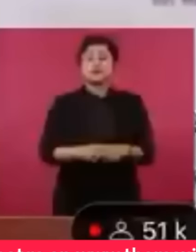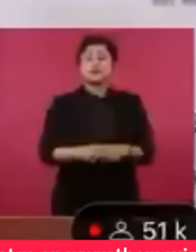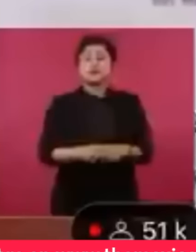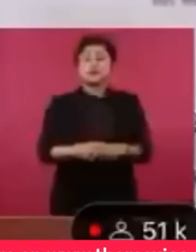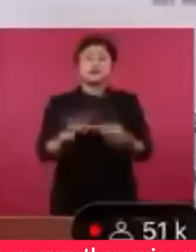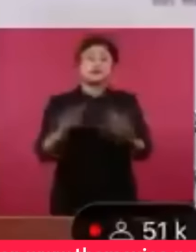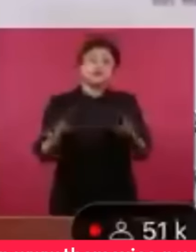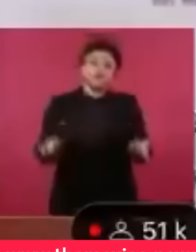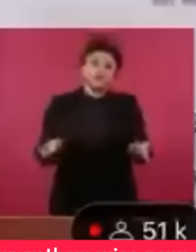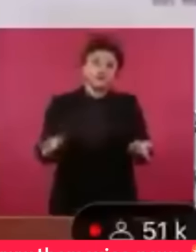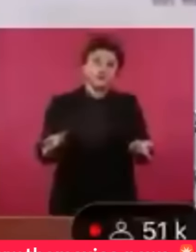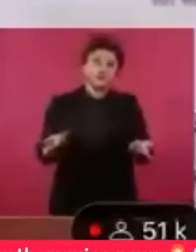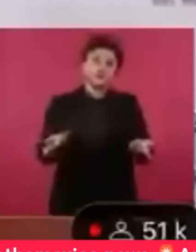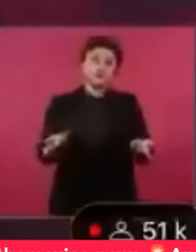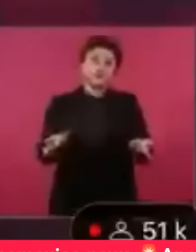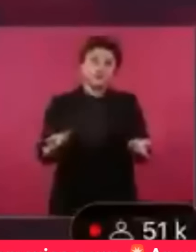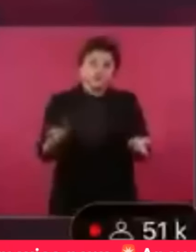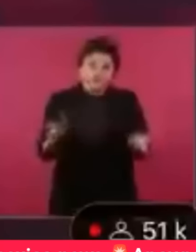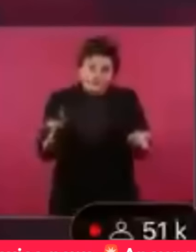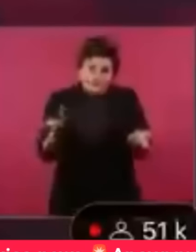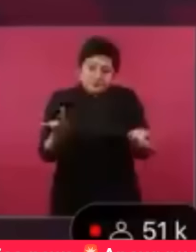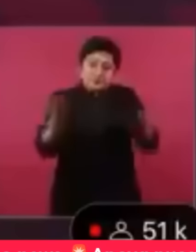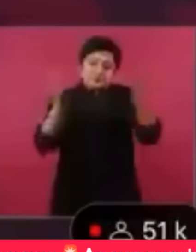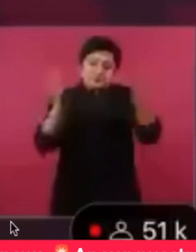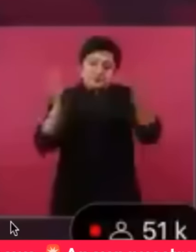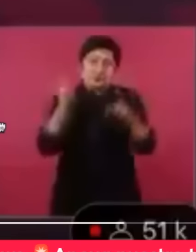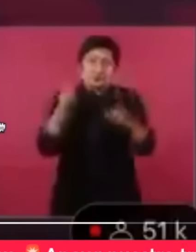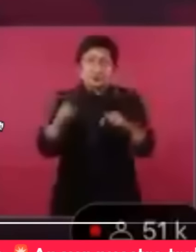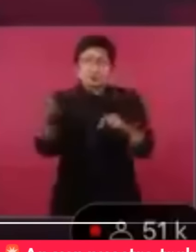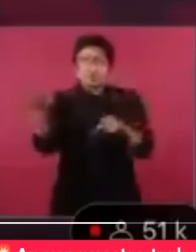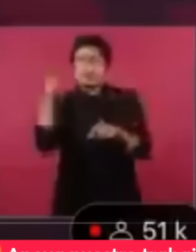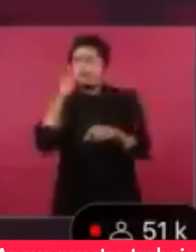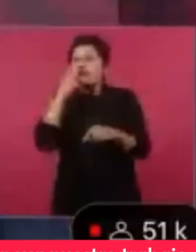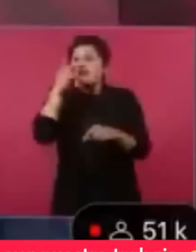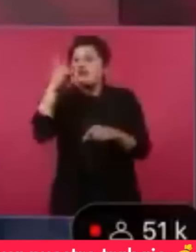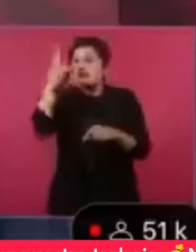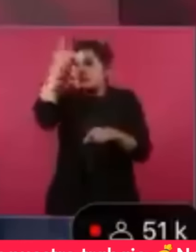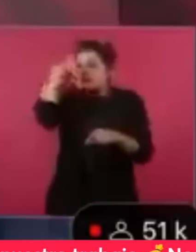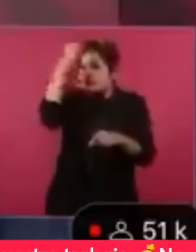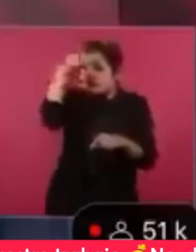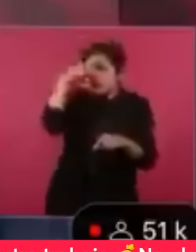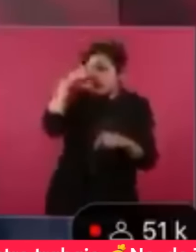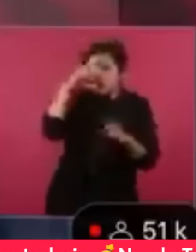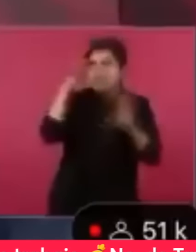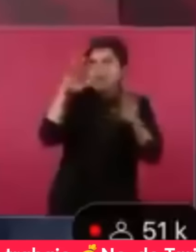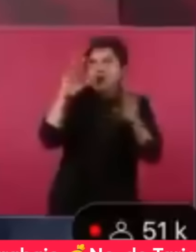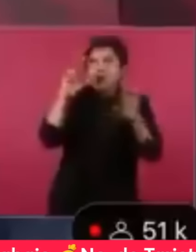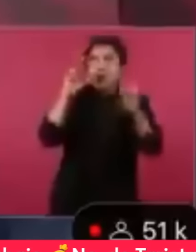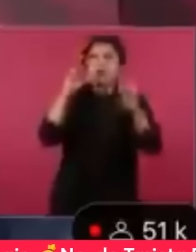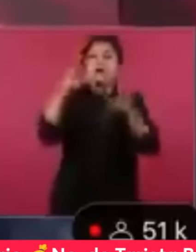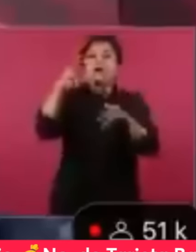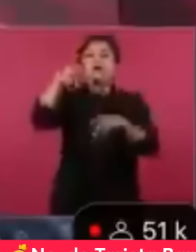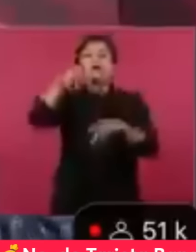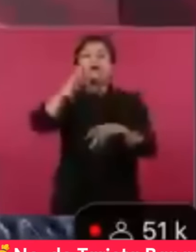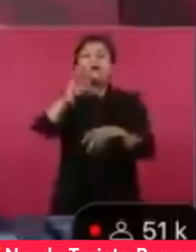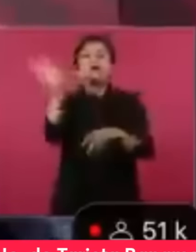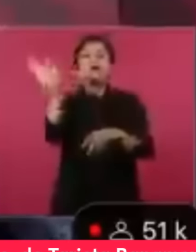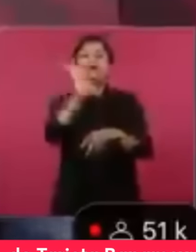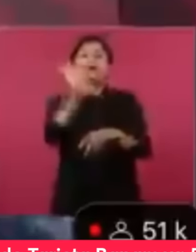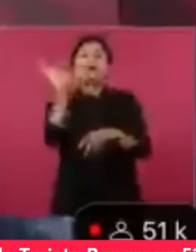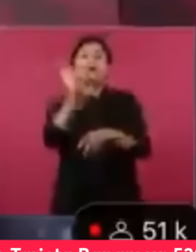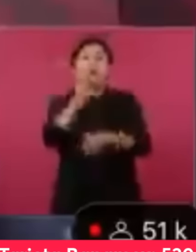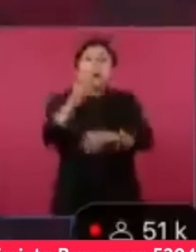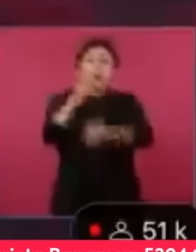Y si hace falta Pues un curso especial se lleva